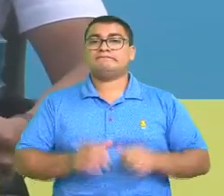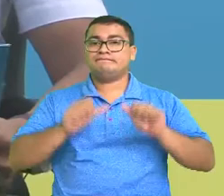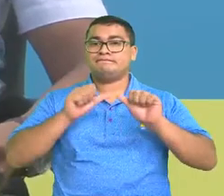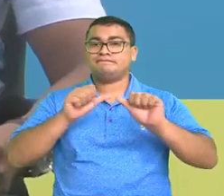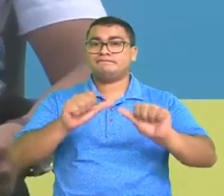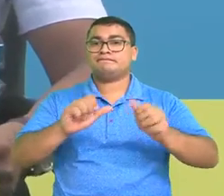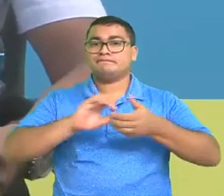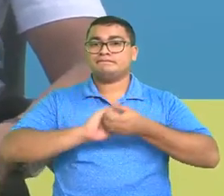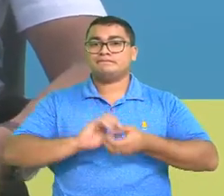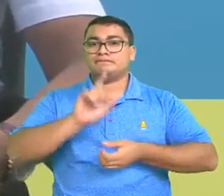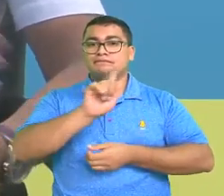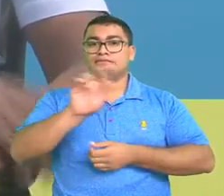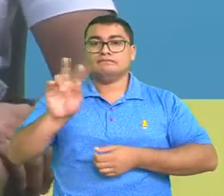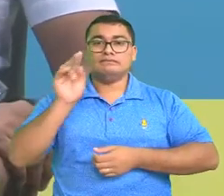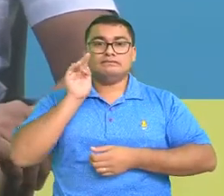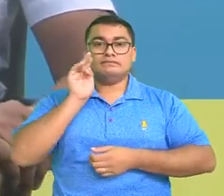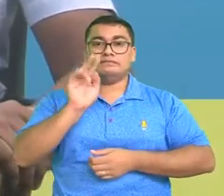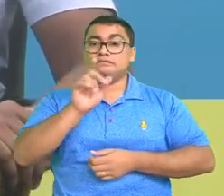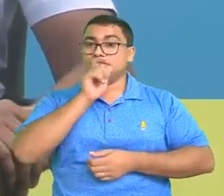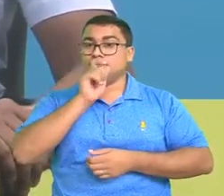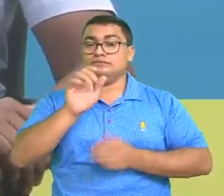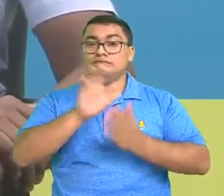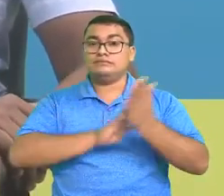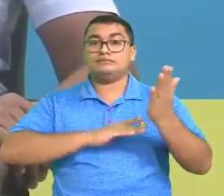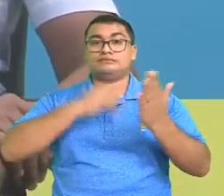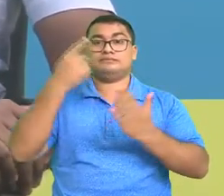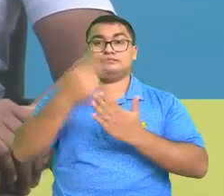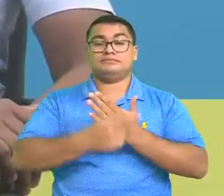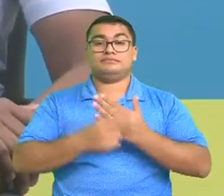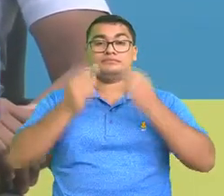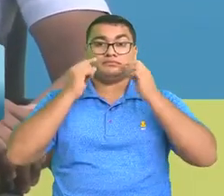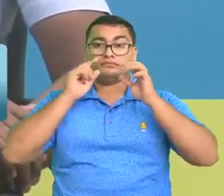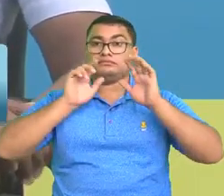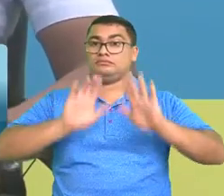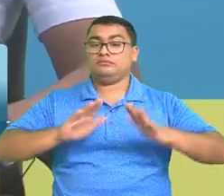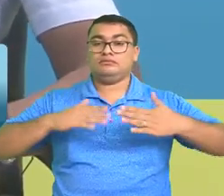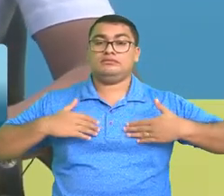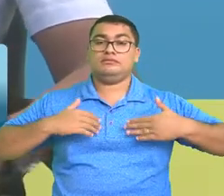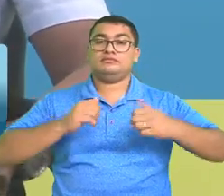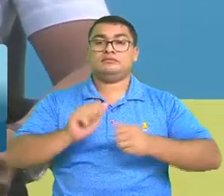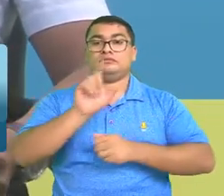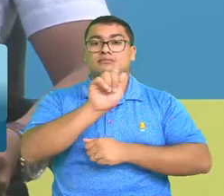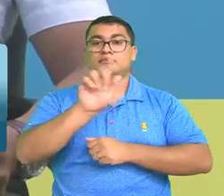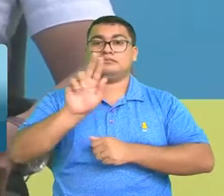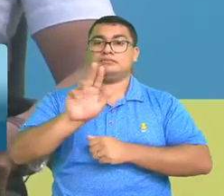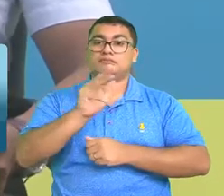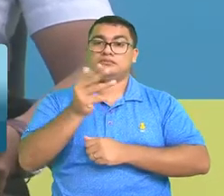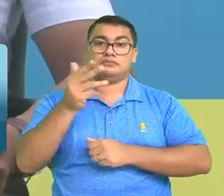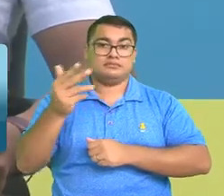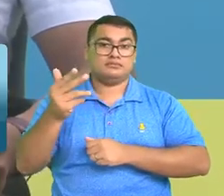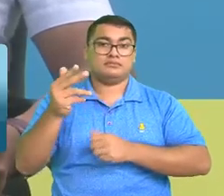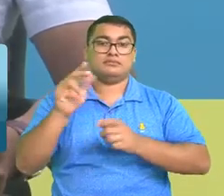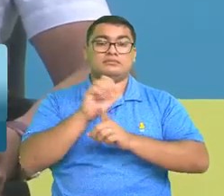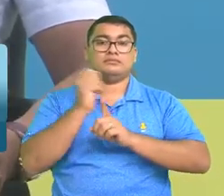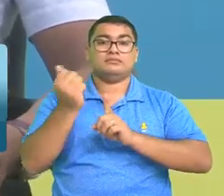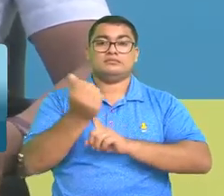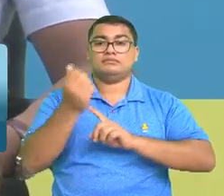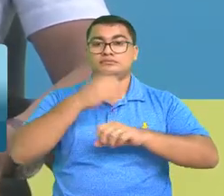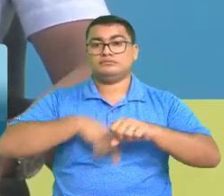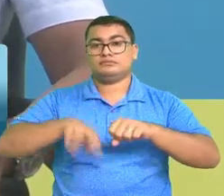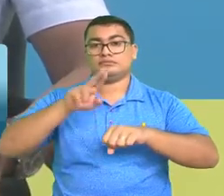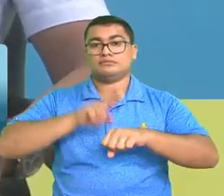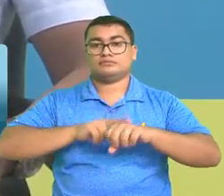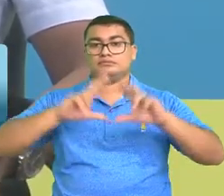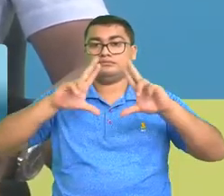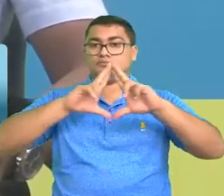Estamos de regreso, amigos televidentes, en su gustado programa Prevenir en Salud a través de la señal del canal 98, el canal parlamentario,